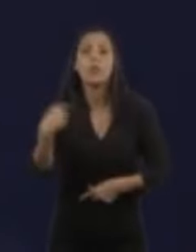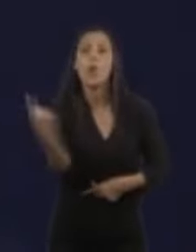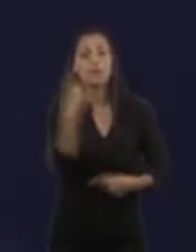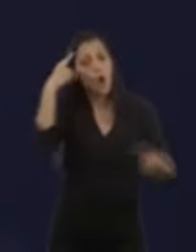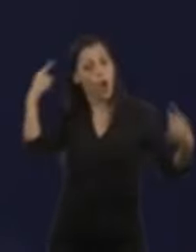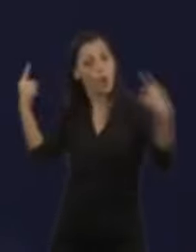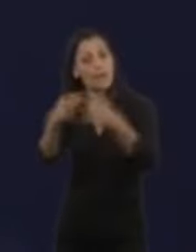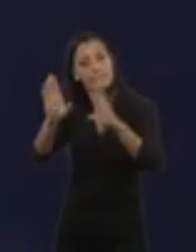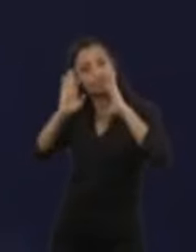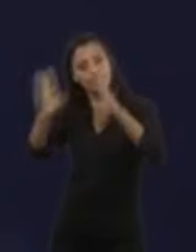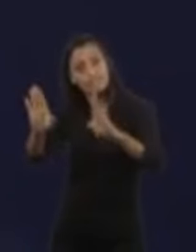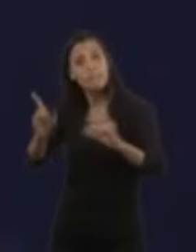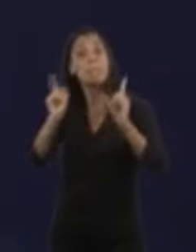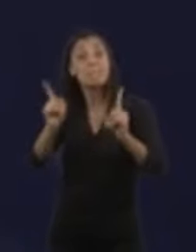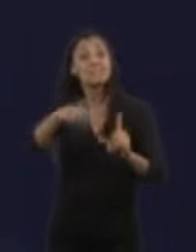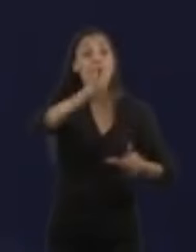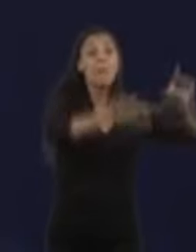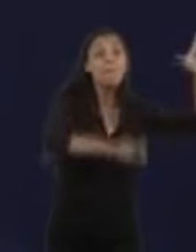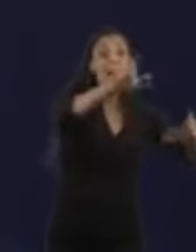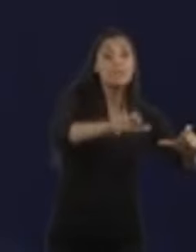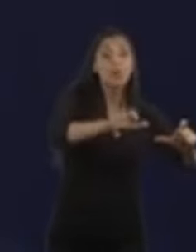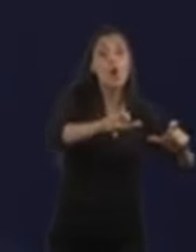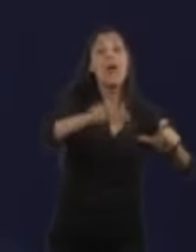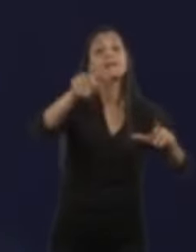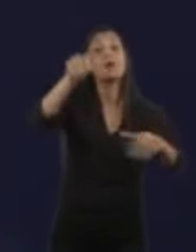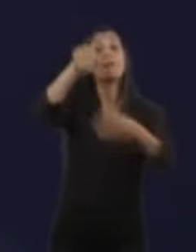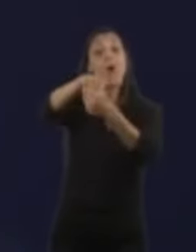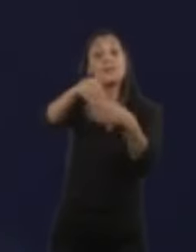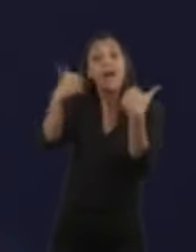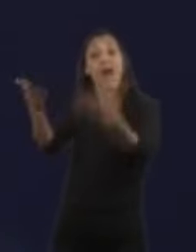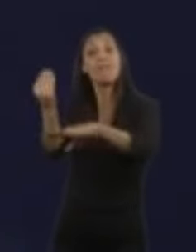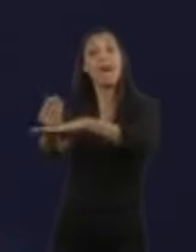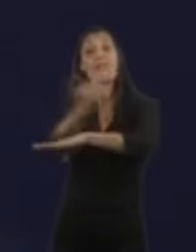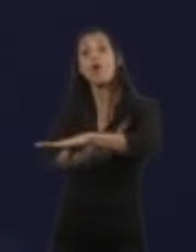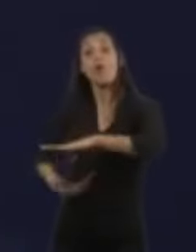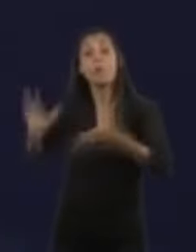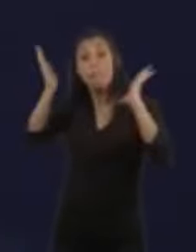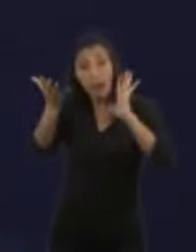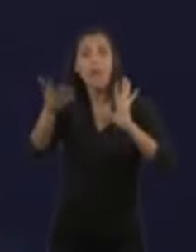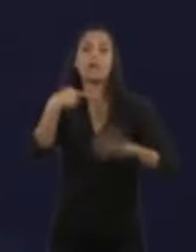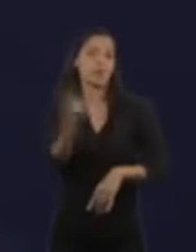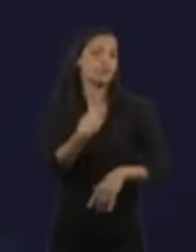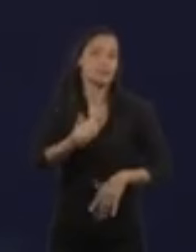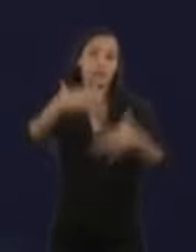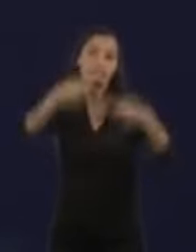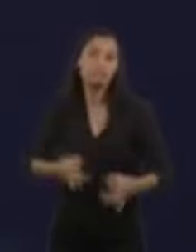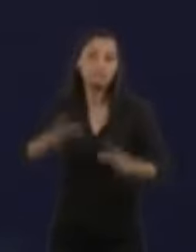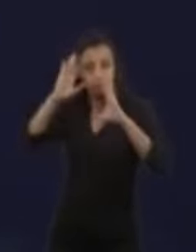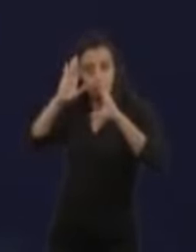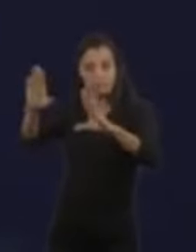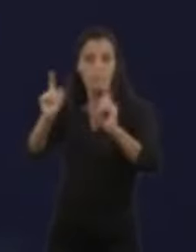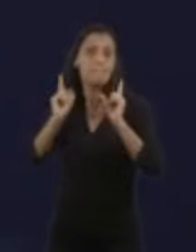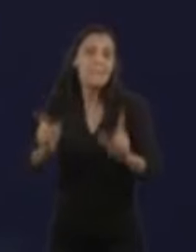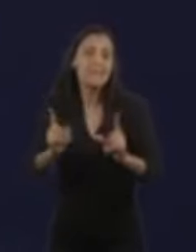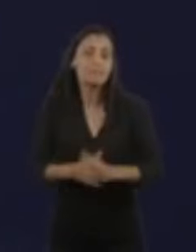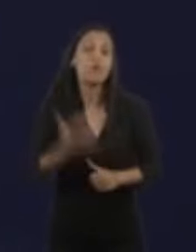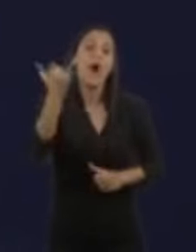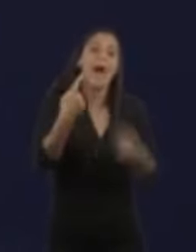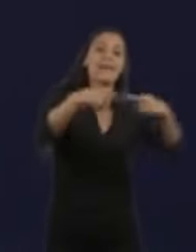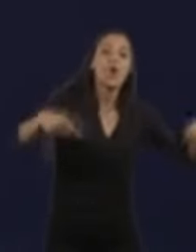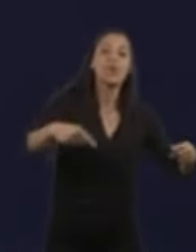en línea con lo que la gente votó hace eh Hace algunos meses atrás y hay cosas que van a llevar más